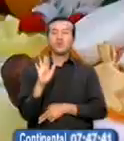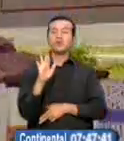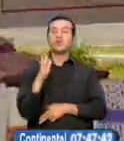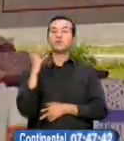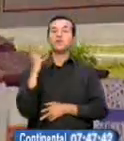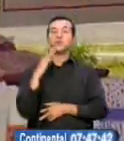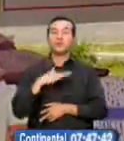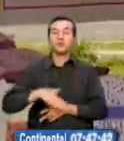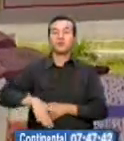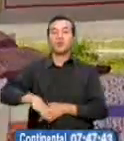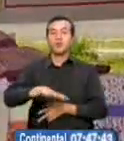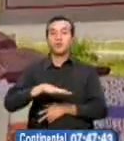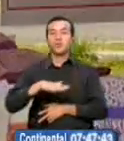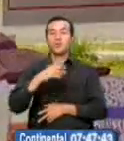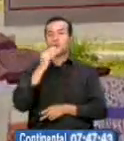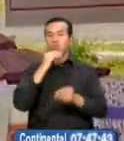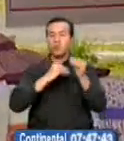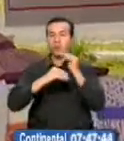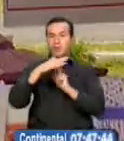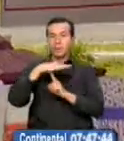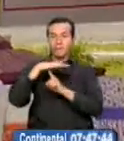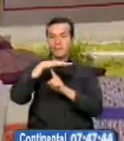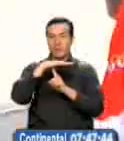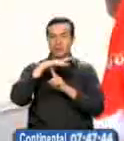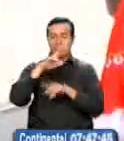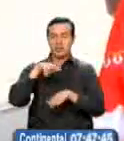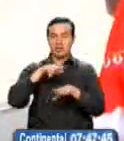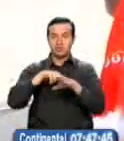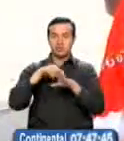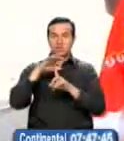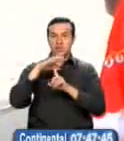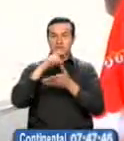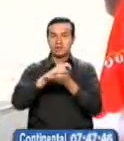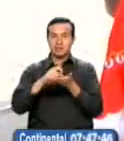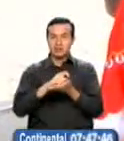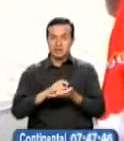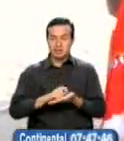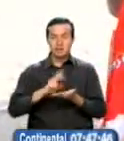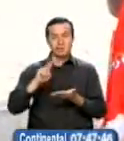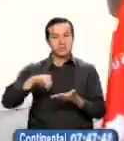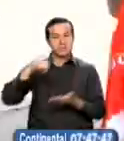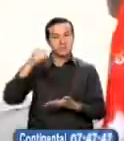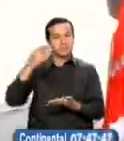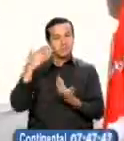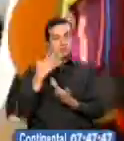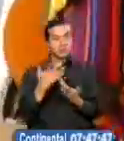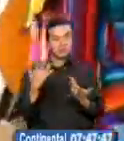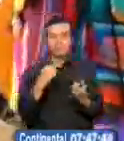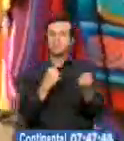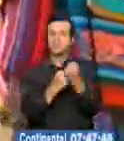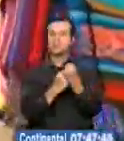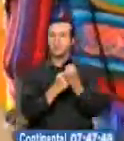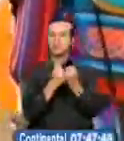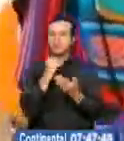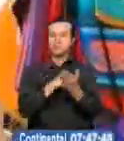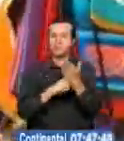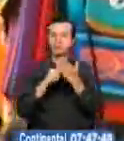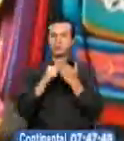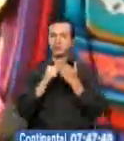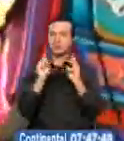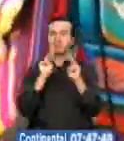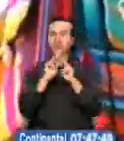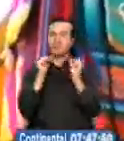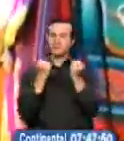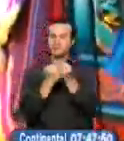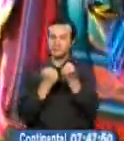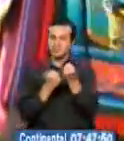de semana en el sector del patio de comidas del Parque Nacional de Recreación Los Amanes, en el norte de Guayaquil, y tuvo el apoyo del Ministerio de Inclusión